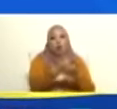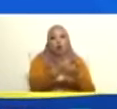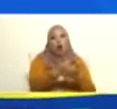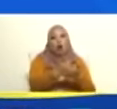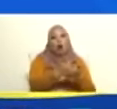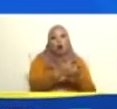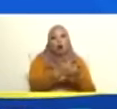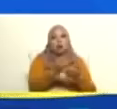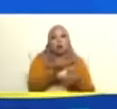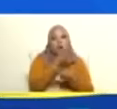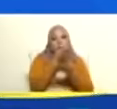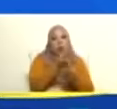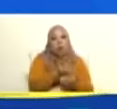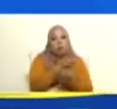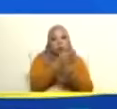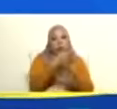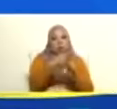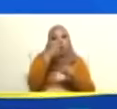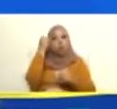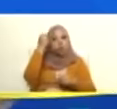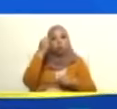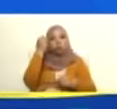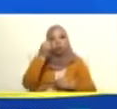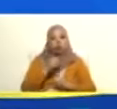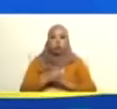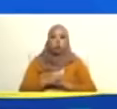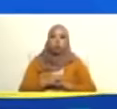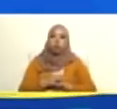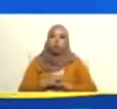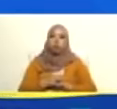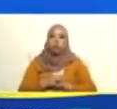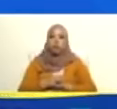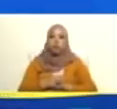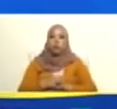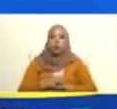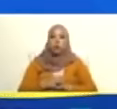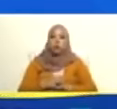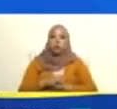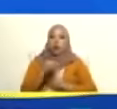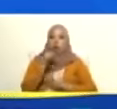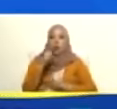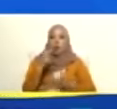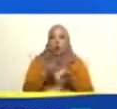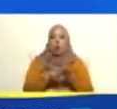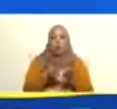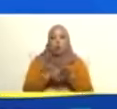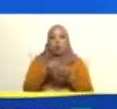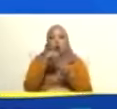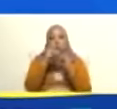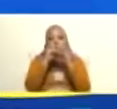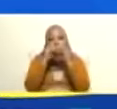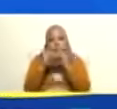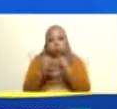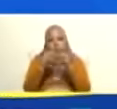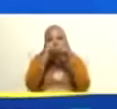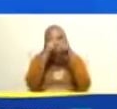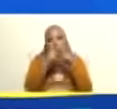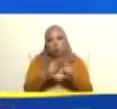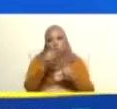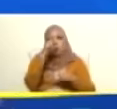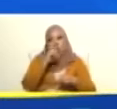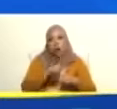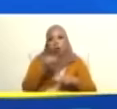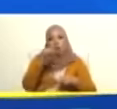son mensajes positivos para el país. Así que, en general, estos son los aranceles que van a ser ajustados en el decreto de este